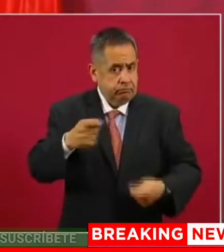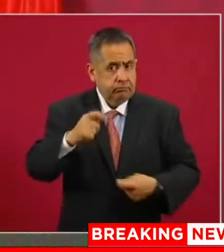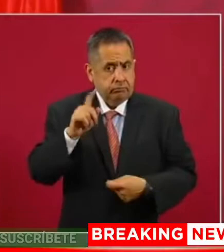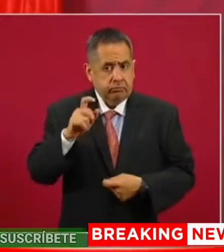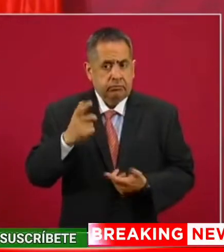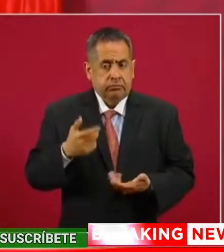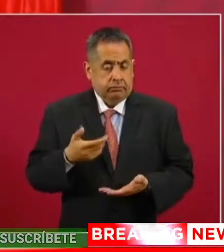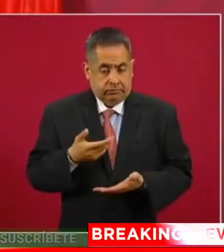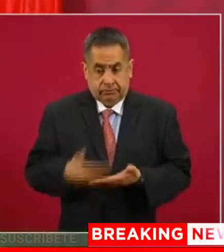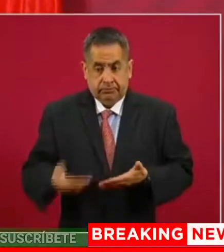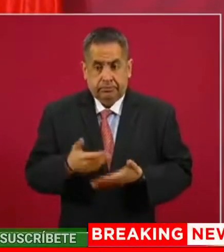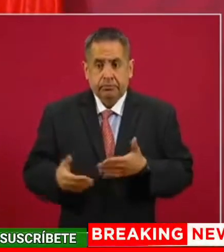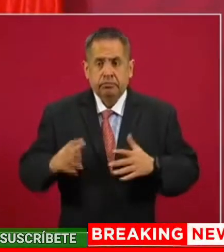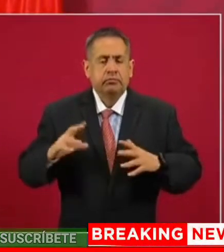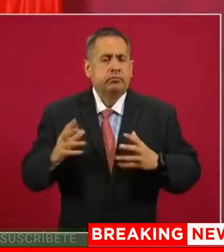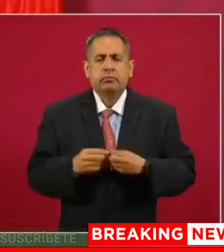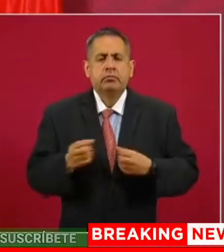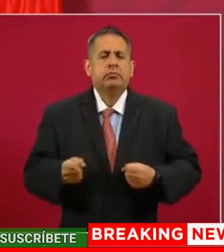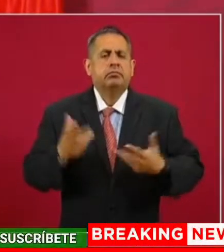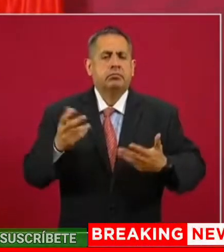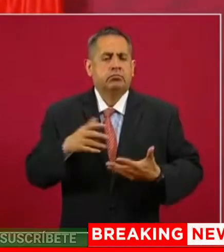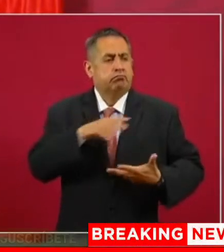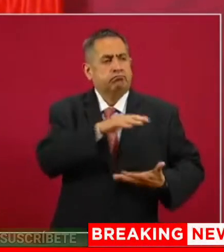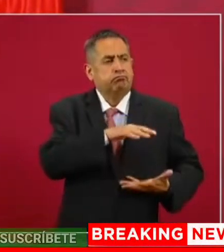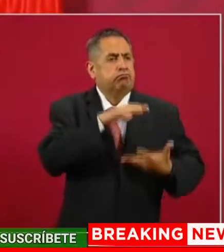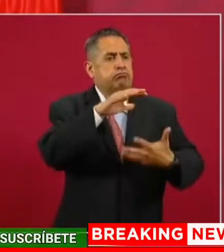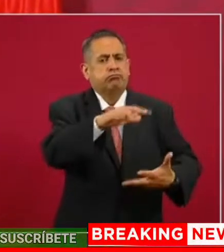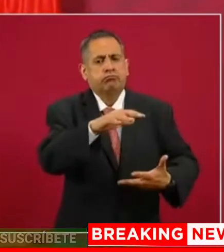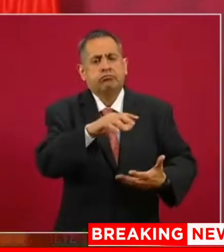al día de hoy han entregado